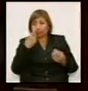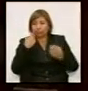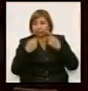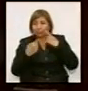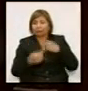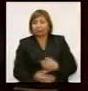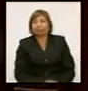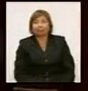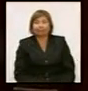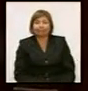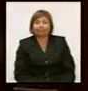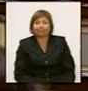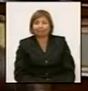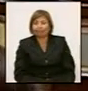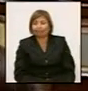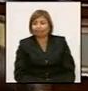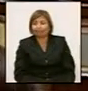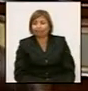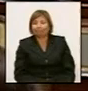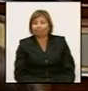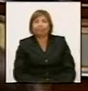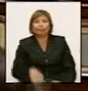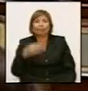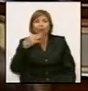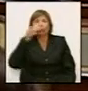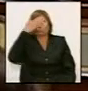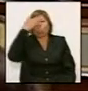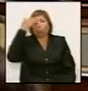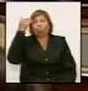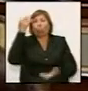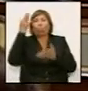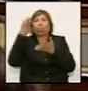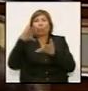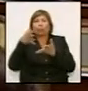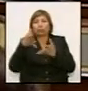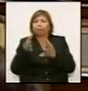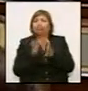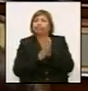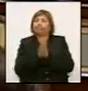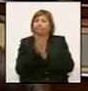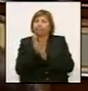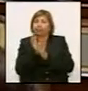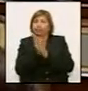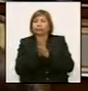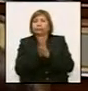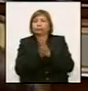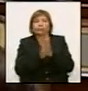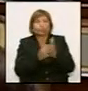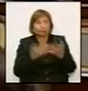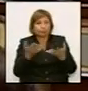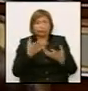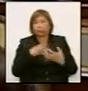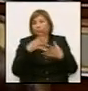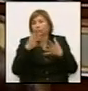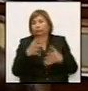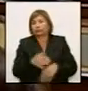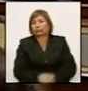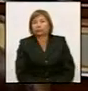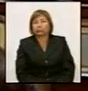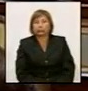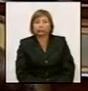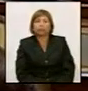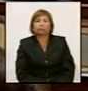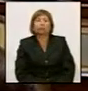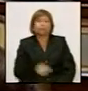lagrimear. Siempre había sido olvidado, preferido, desencantado.